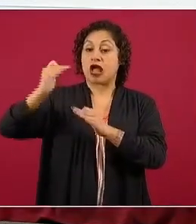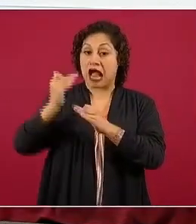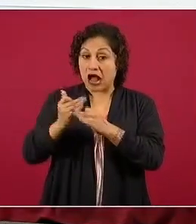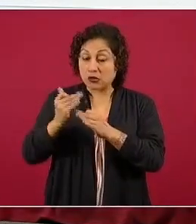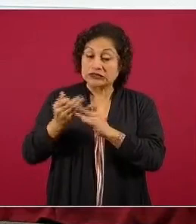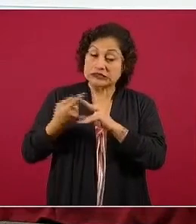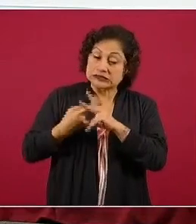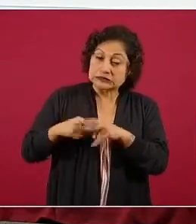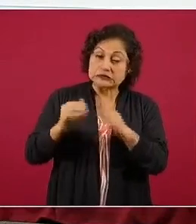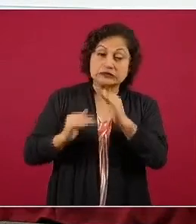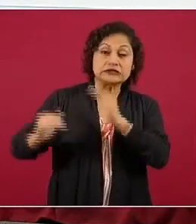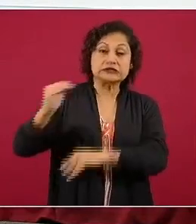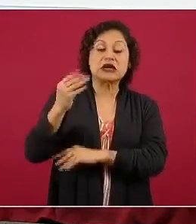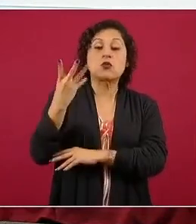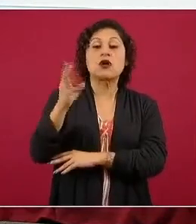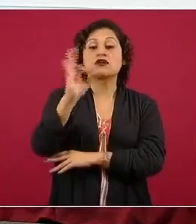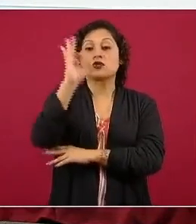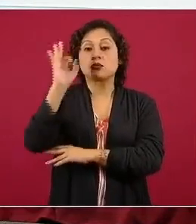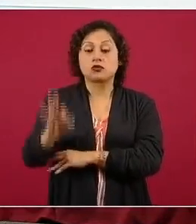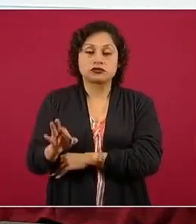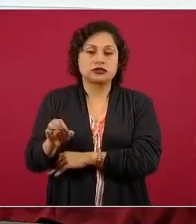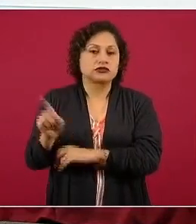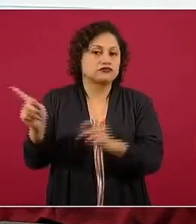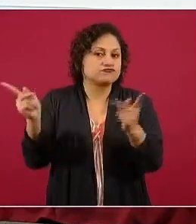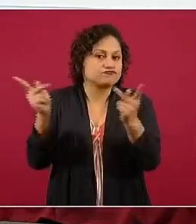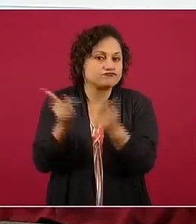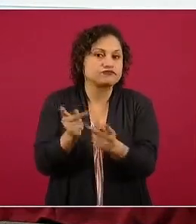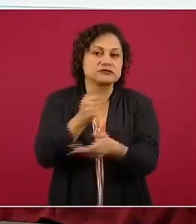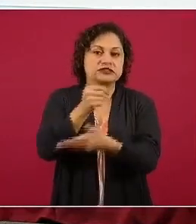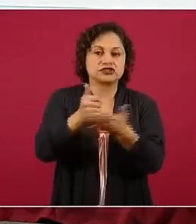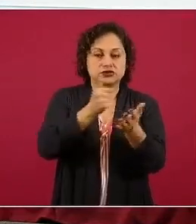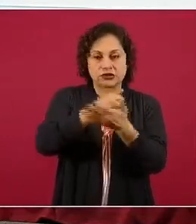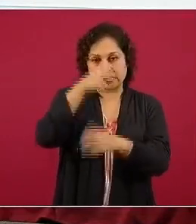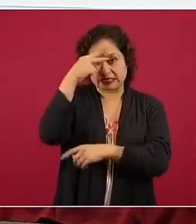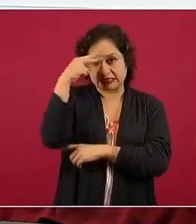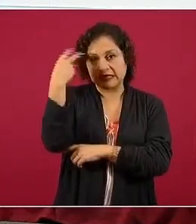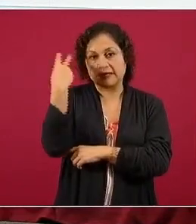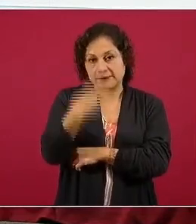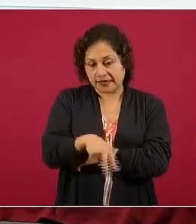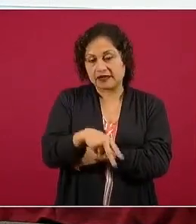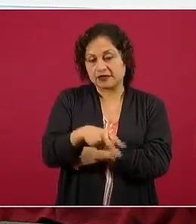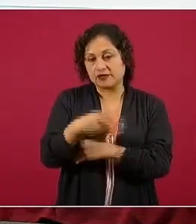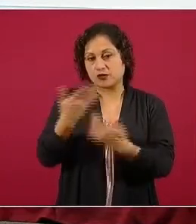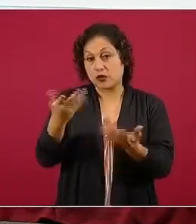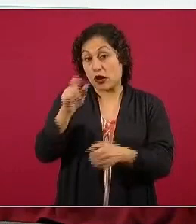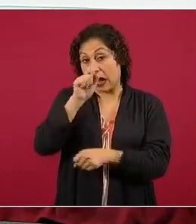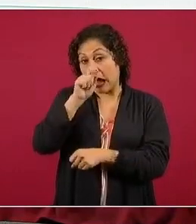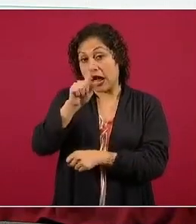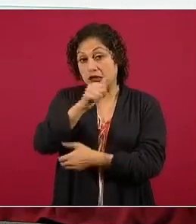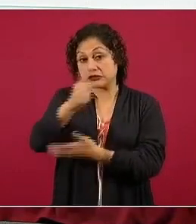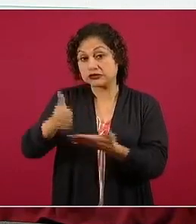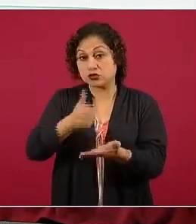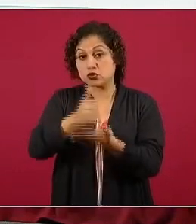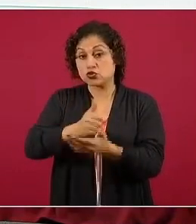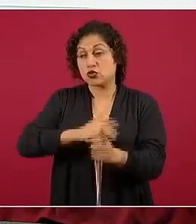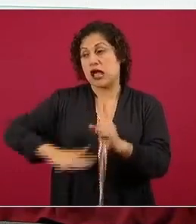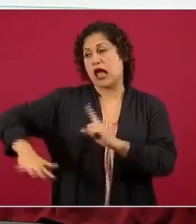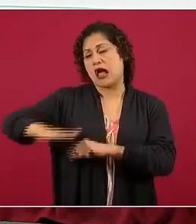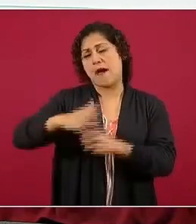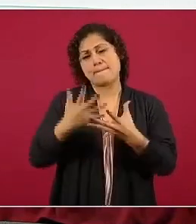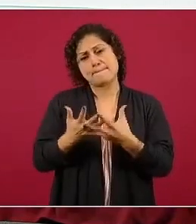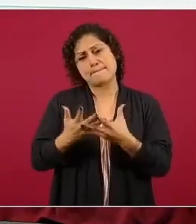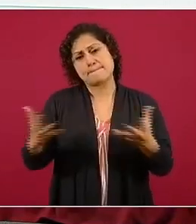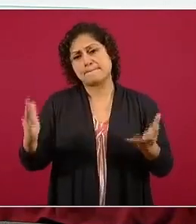4% y también, al igual que la Ciudad de México, también Jalisco con su gran área urbana también refleja